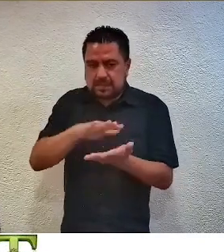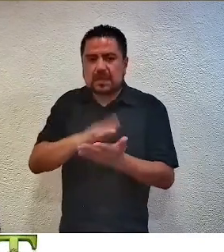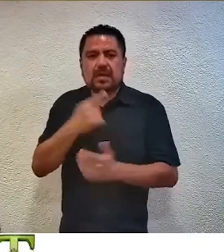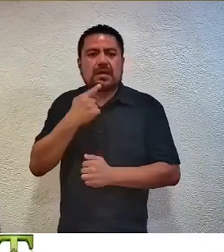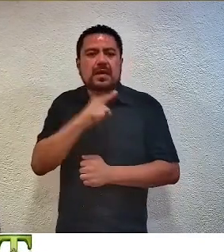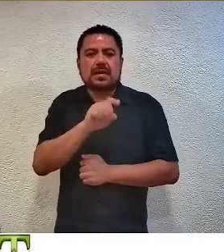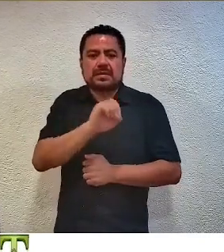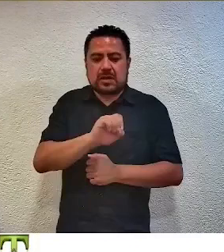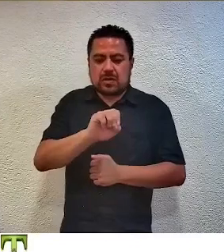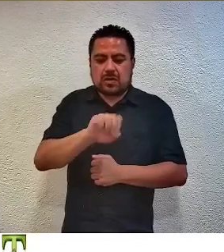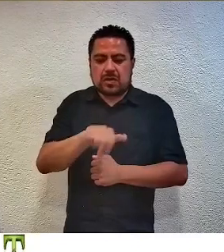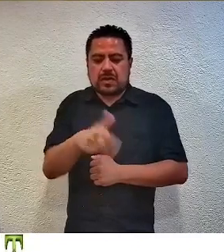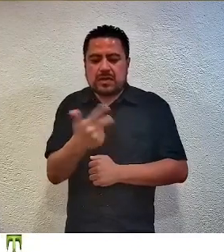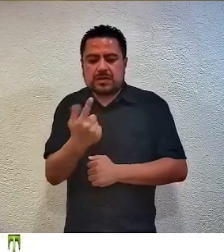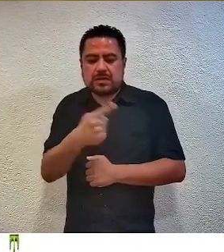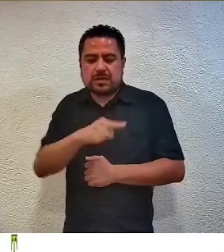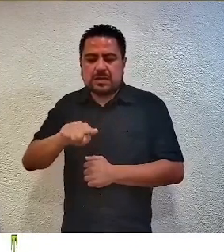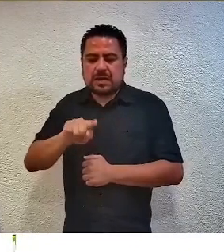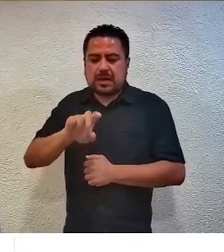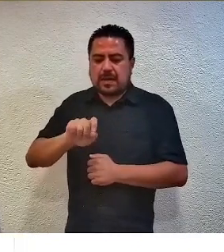acuerdo